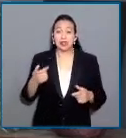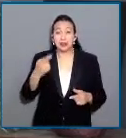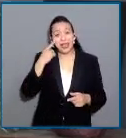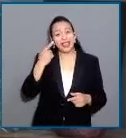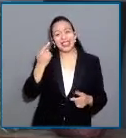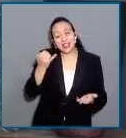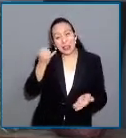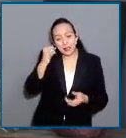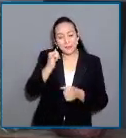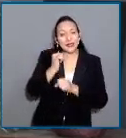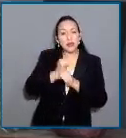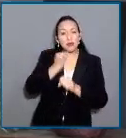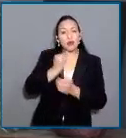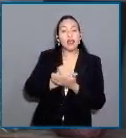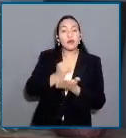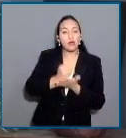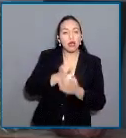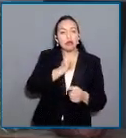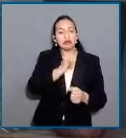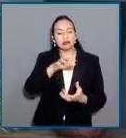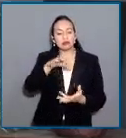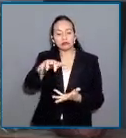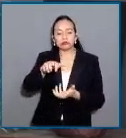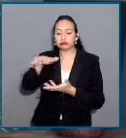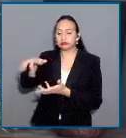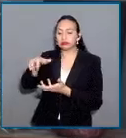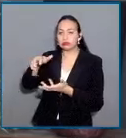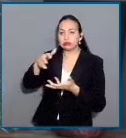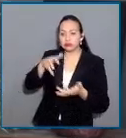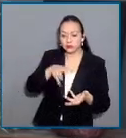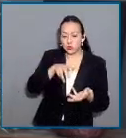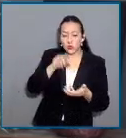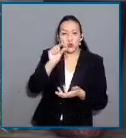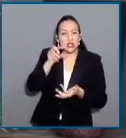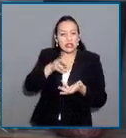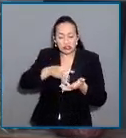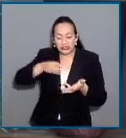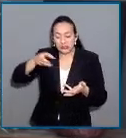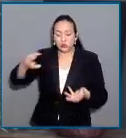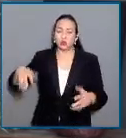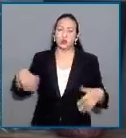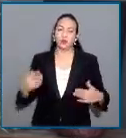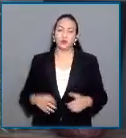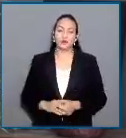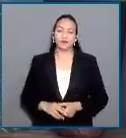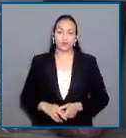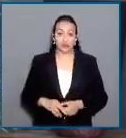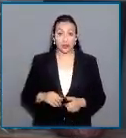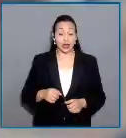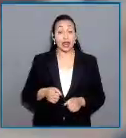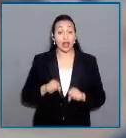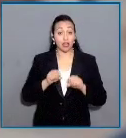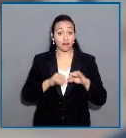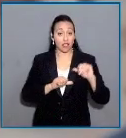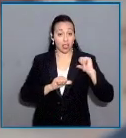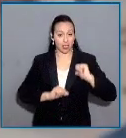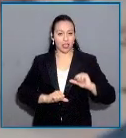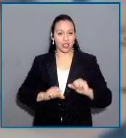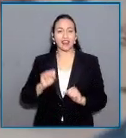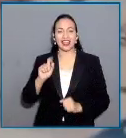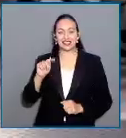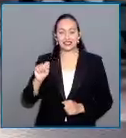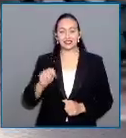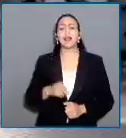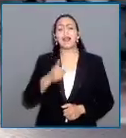más un cachito. De ese tamaño estamos hablando. Sofía Ramírez recordó que la Secretaría de Hacienda ha señalado que la economía